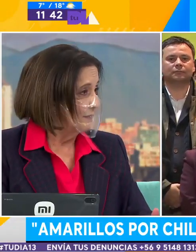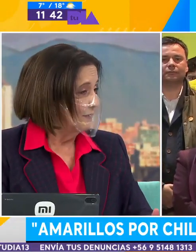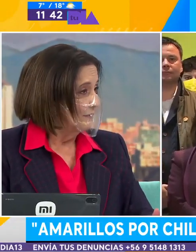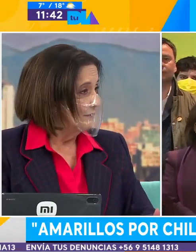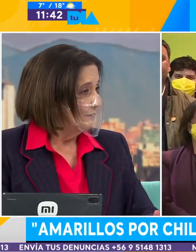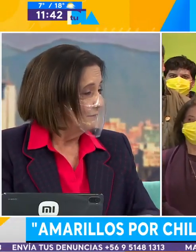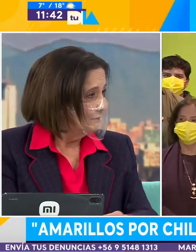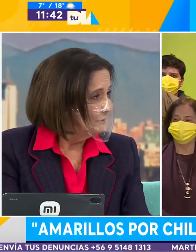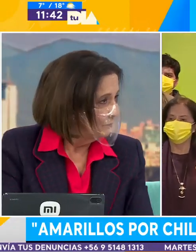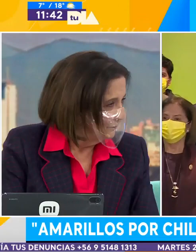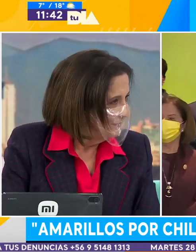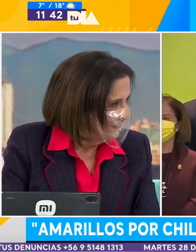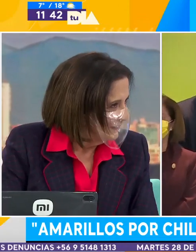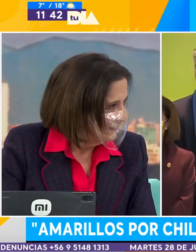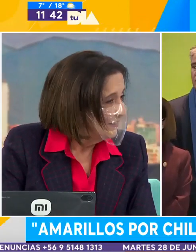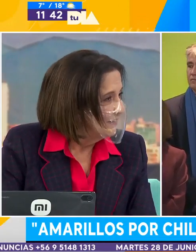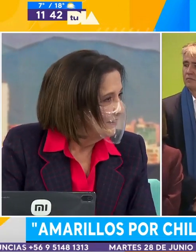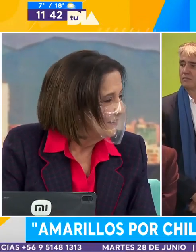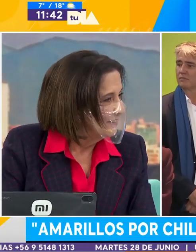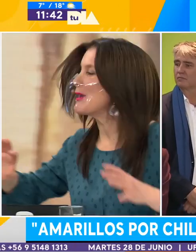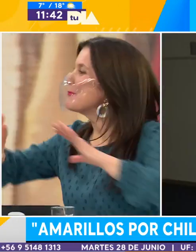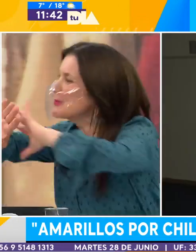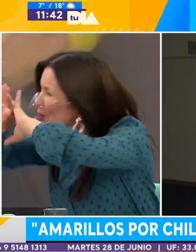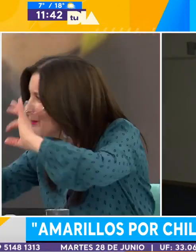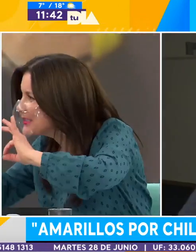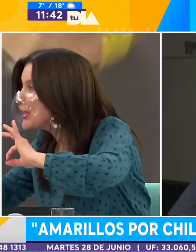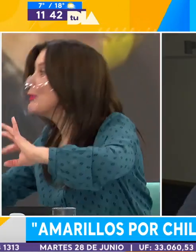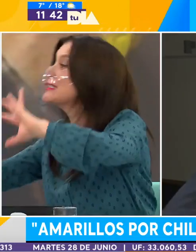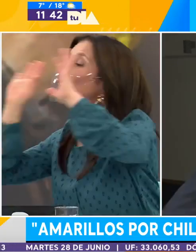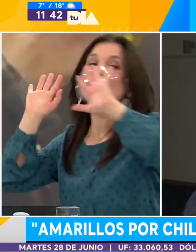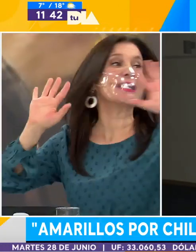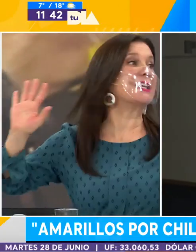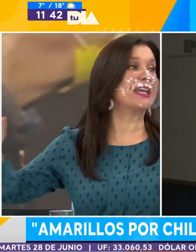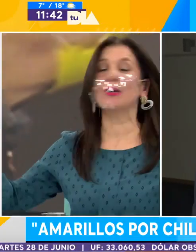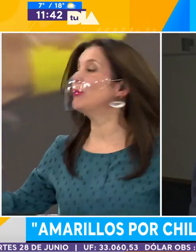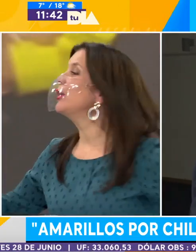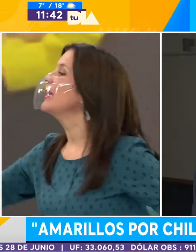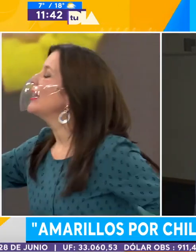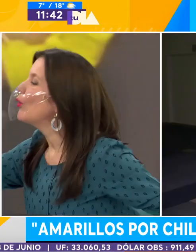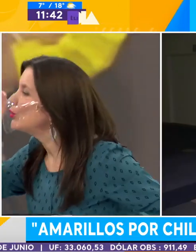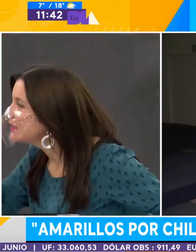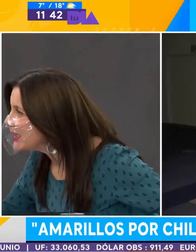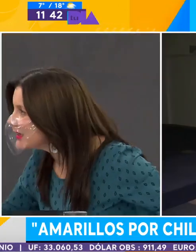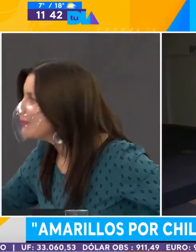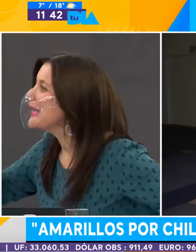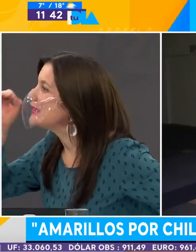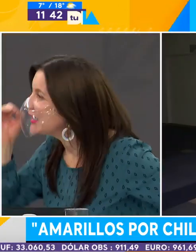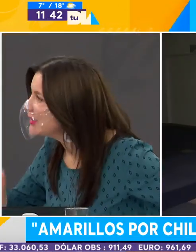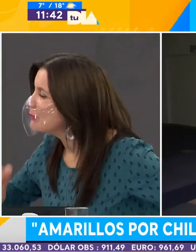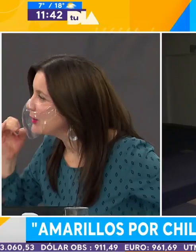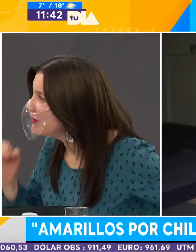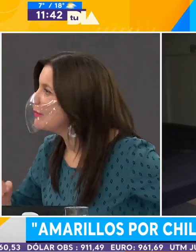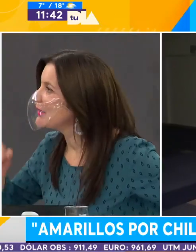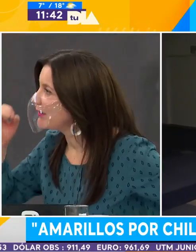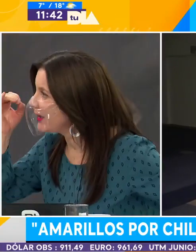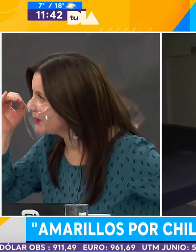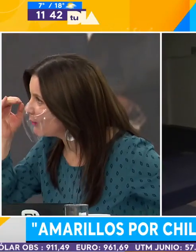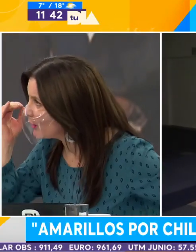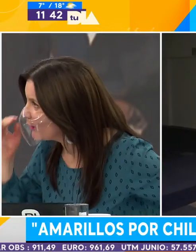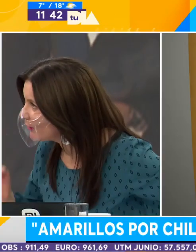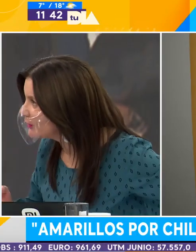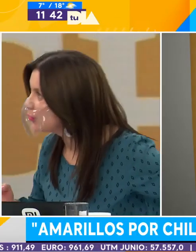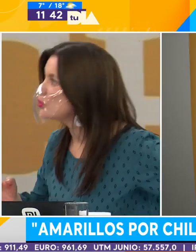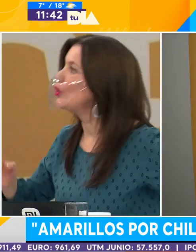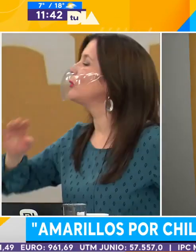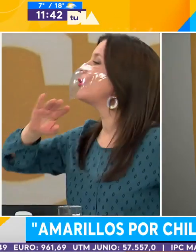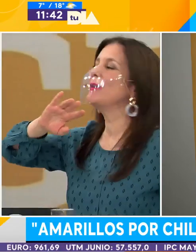hospitales. Soledad, pero solo entonces, porque uno como periodista ya, solo para cerrar, porque sabemos que se tienen que ir ambos, ¿usted está disponible para redactar una